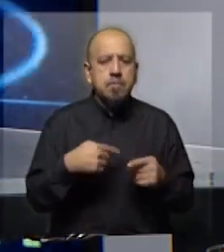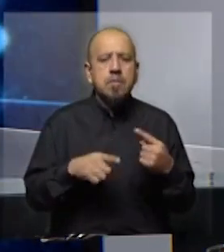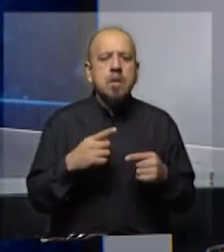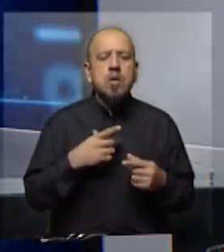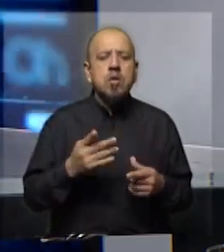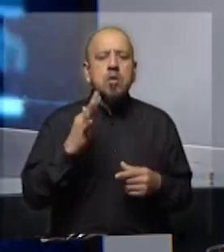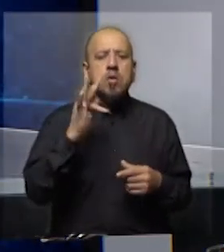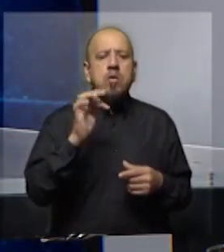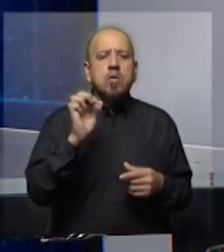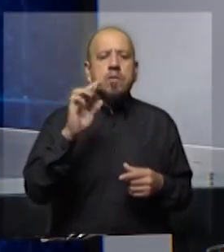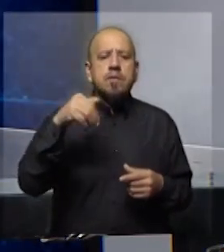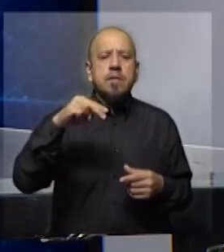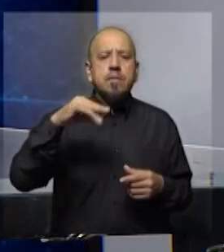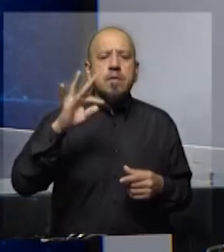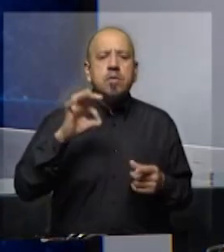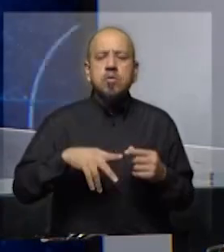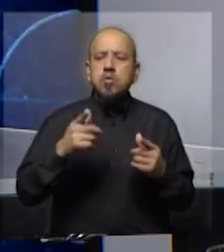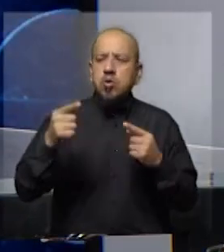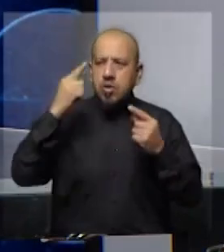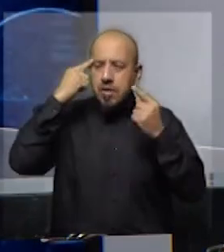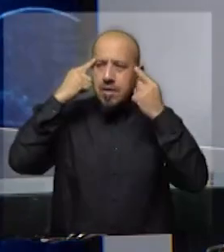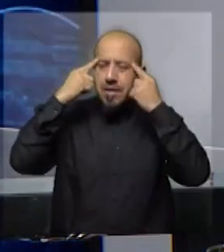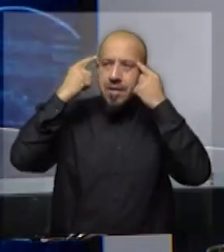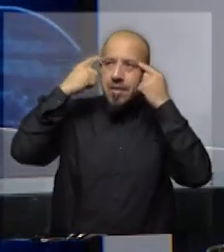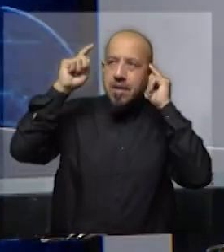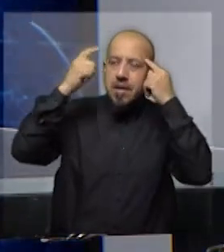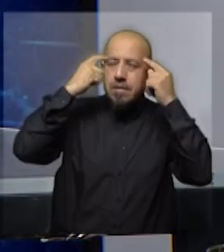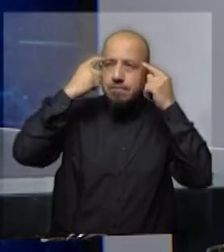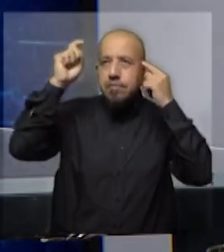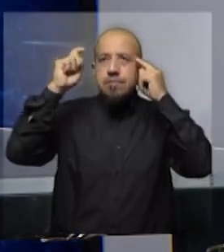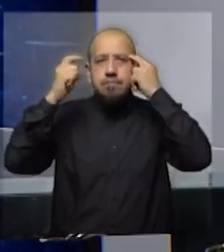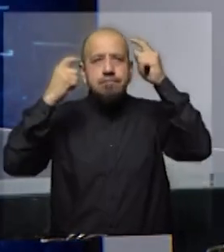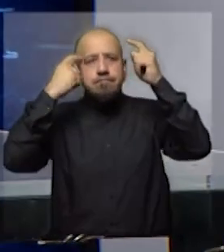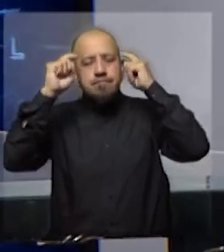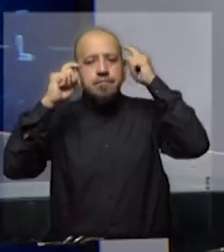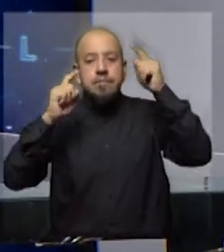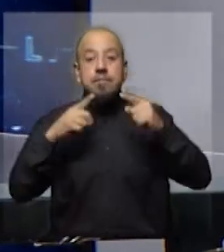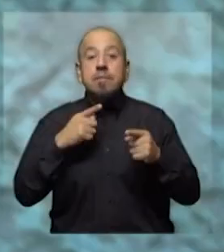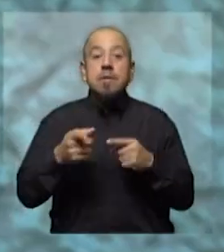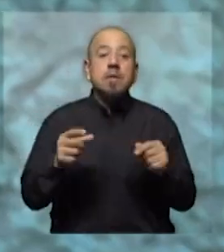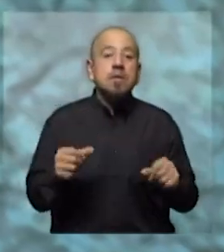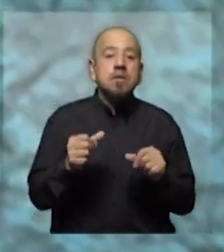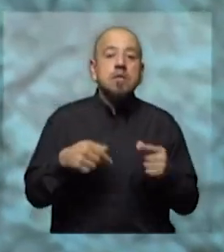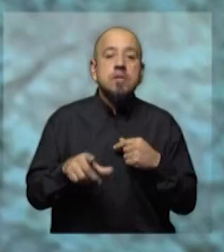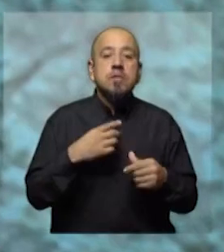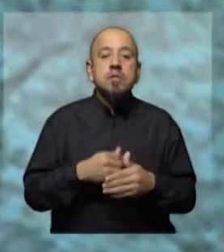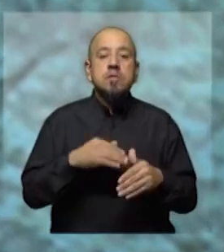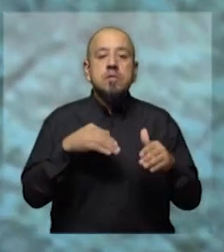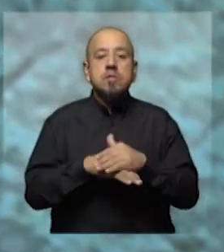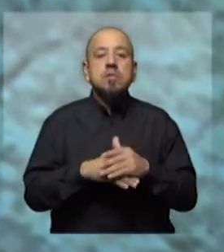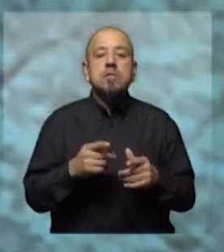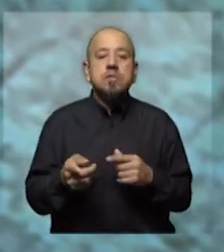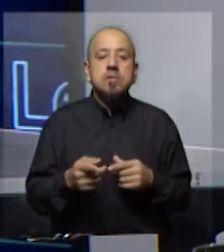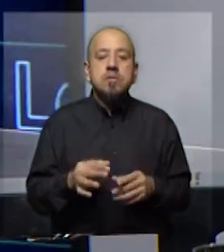fermentos pensantes de los investigadores de las ideas que van surgiendo y que van quedando viste como guardadas en un